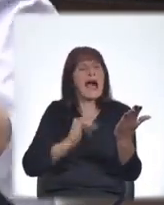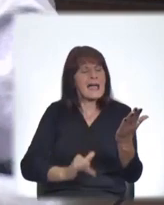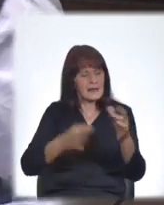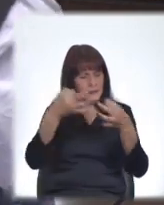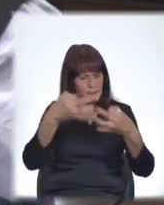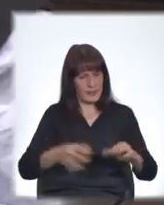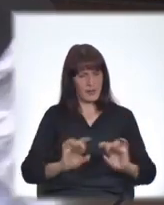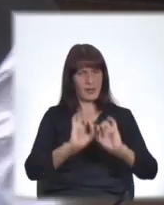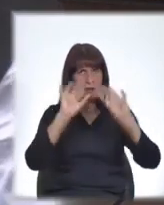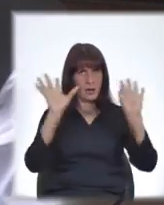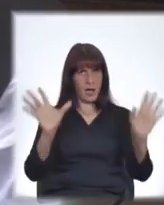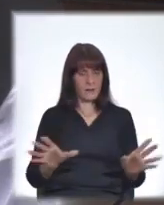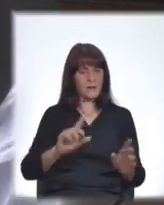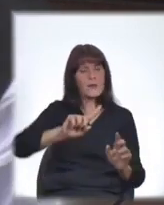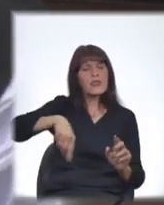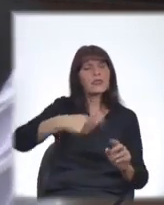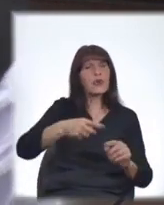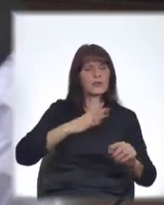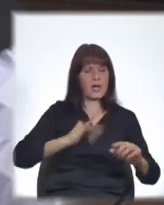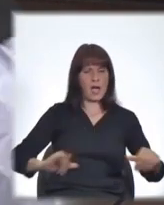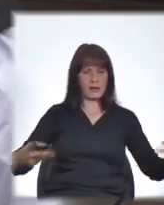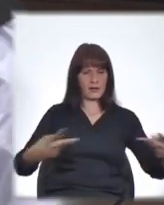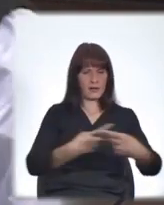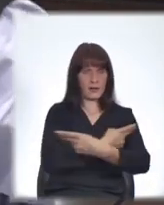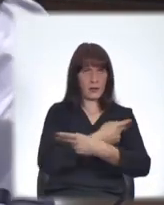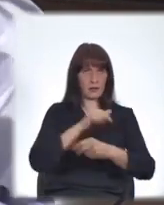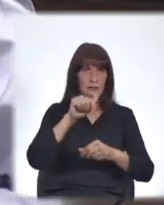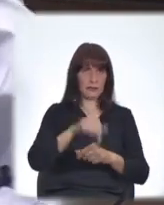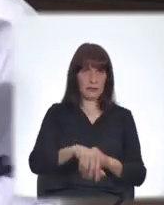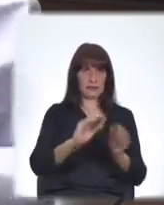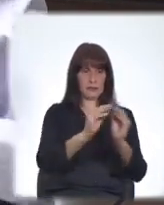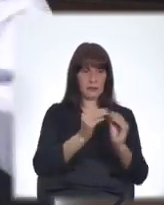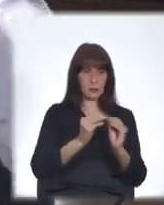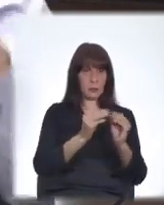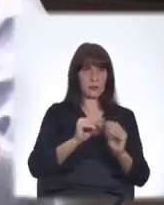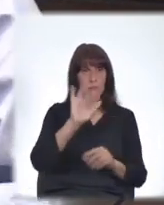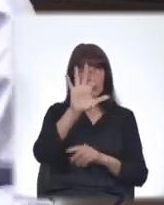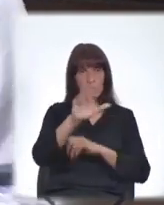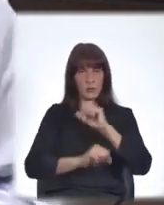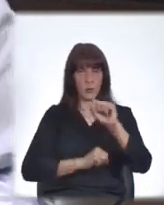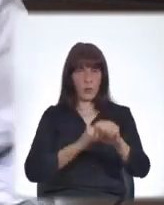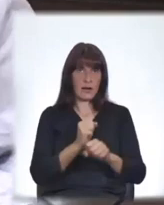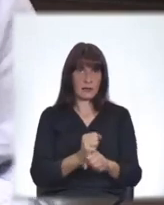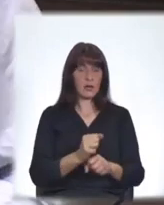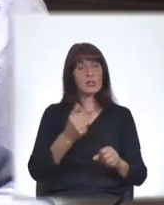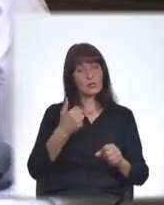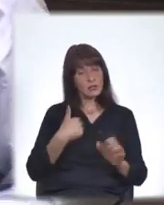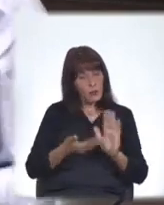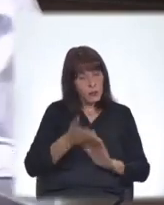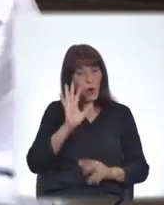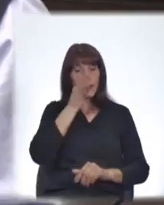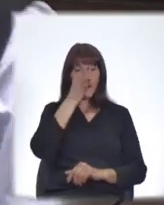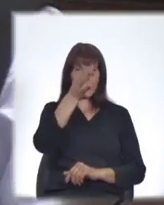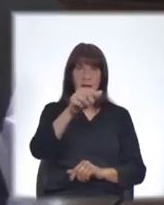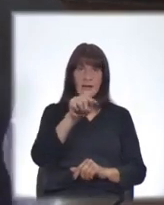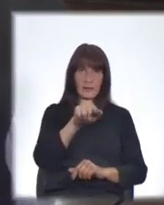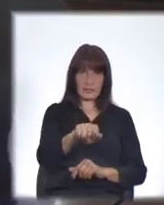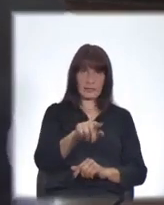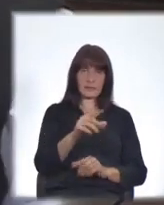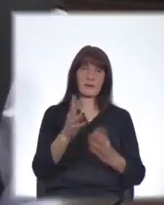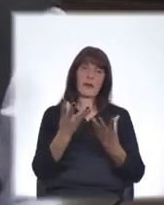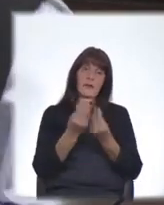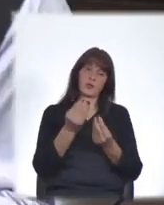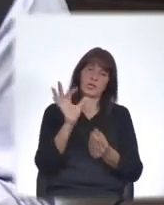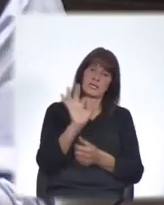explícito, en dónde están los recortes en este presupuesto quinquenal. Así que me voy a remitir a él en muchas